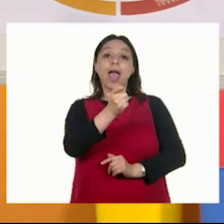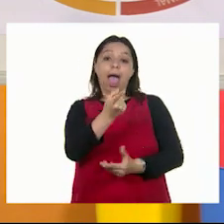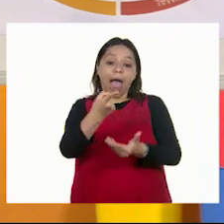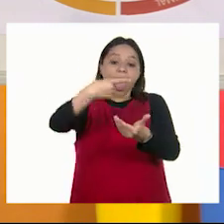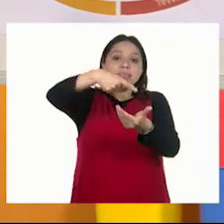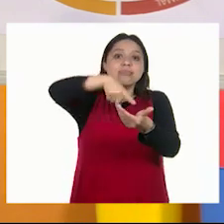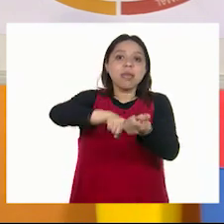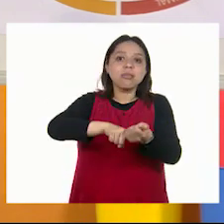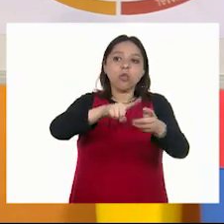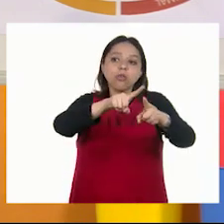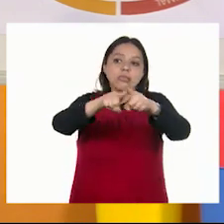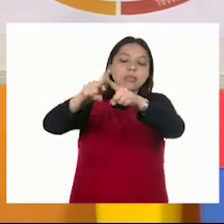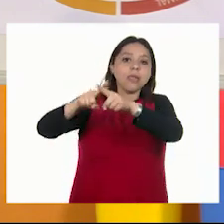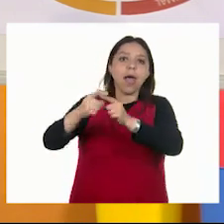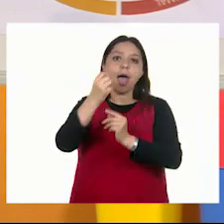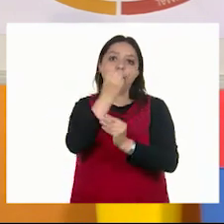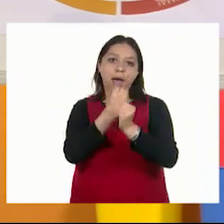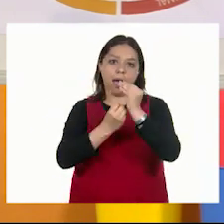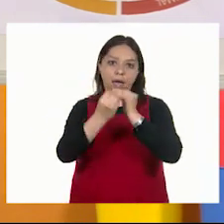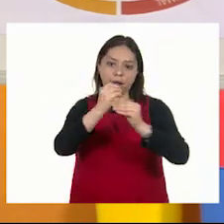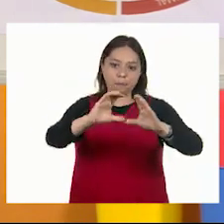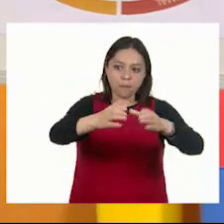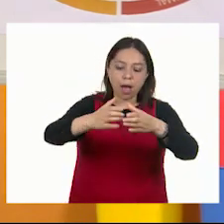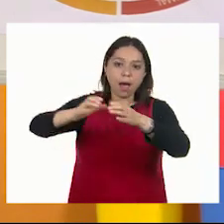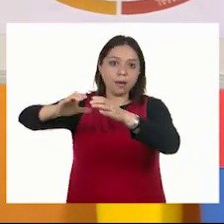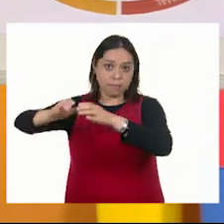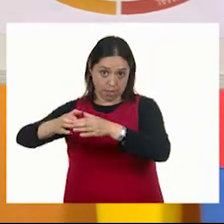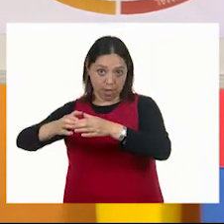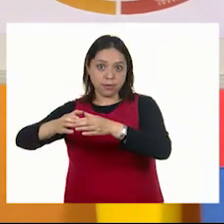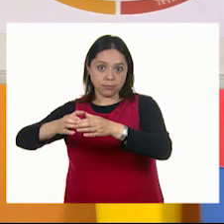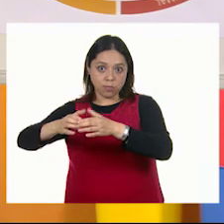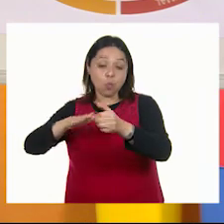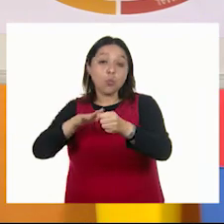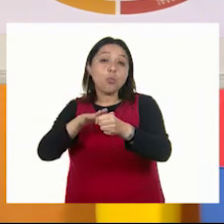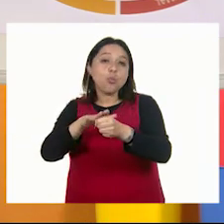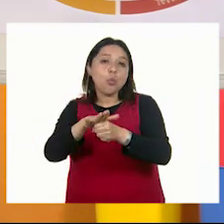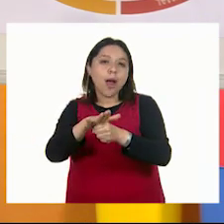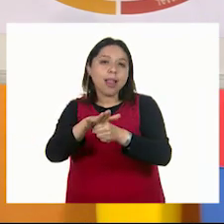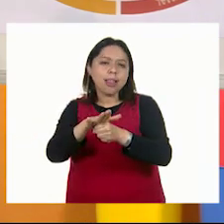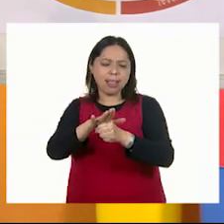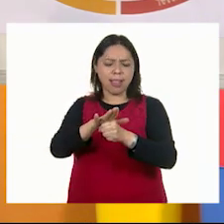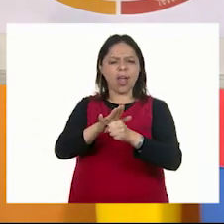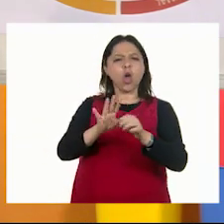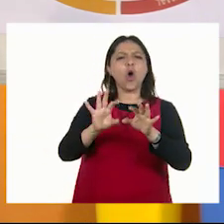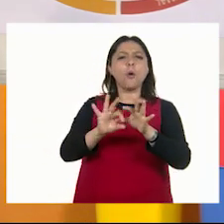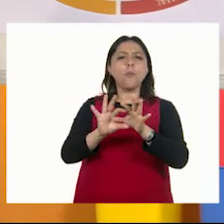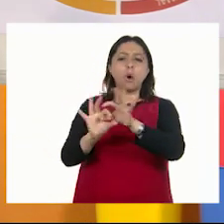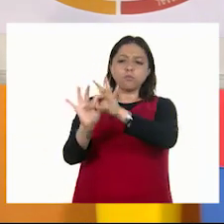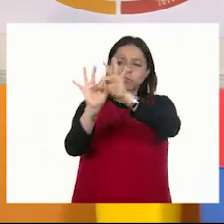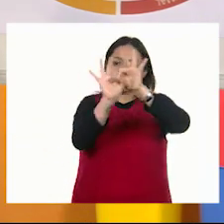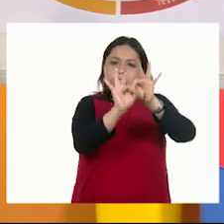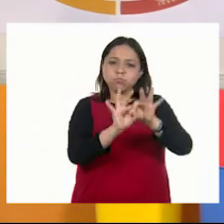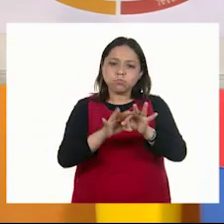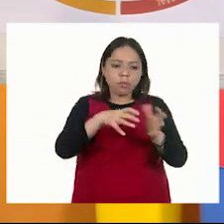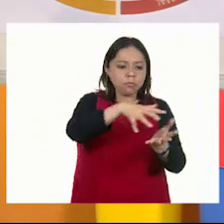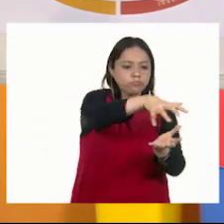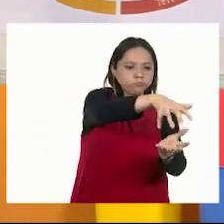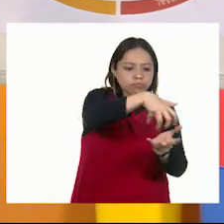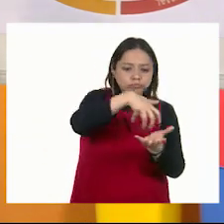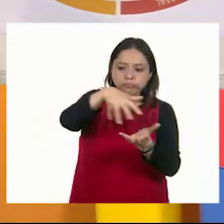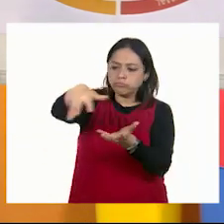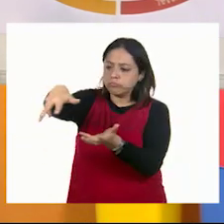alimentos de los otros grupos. La palabra clave es combinar. Nuestro plato tiene que tener una